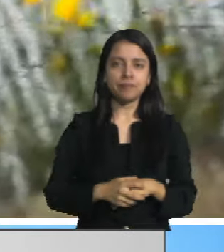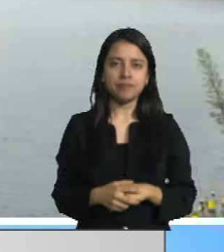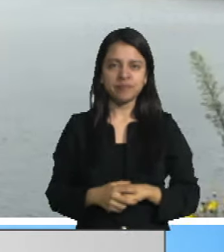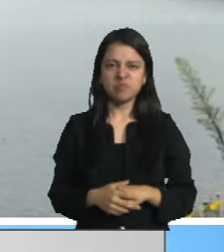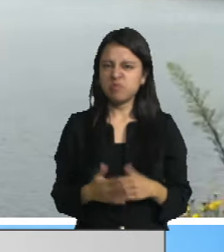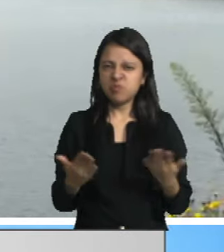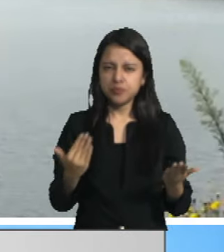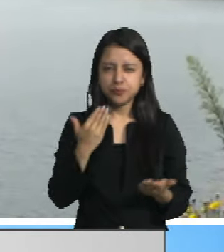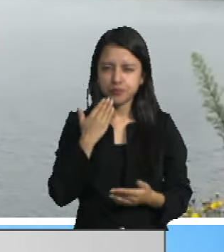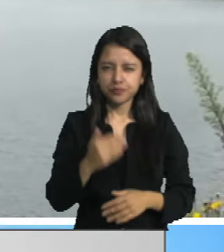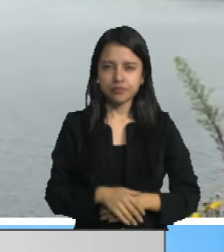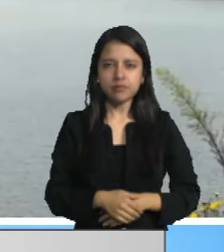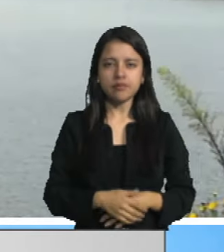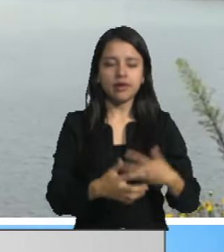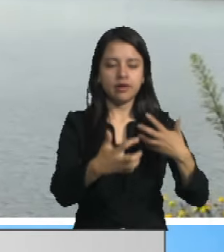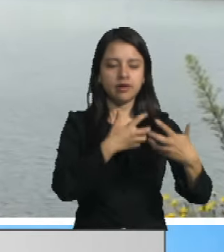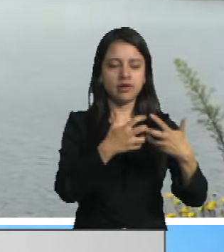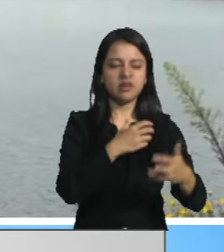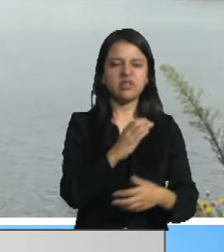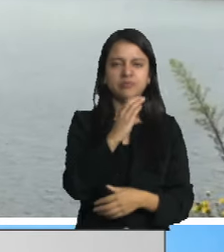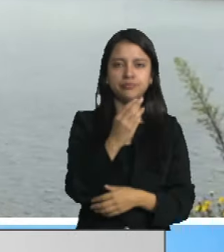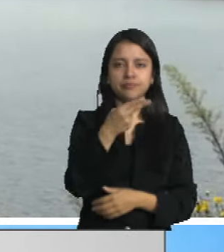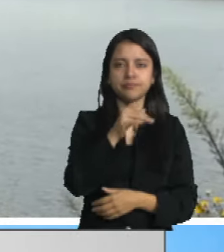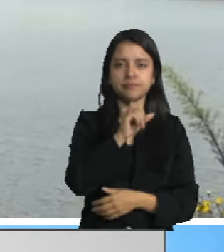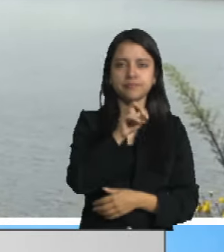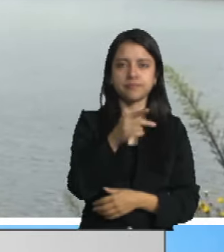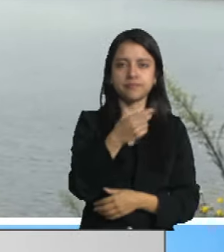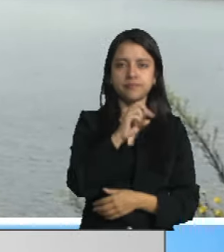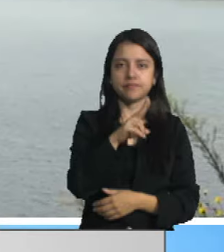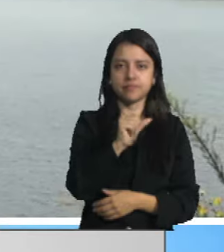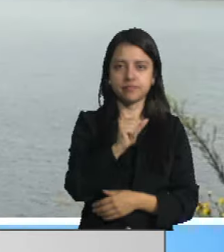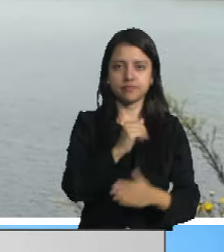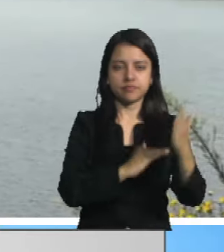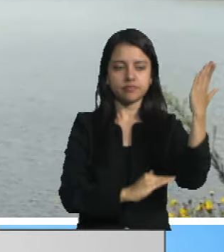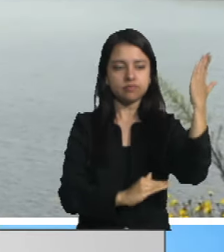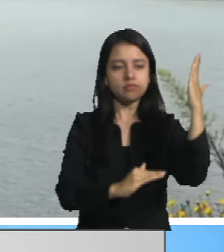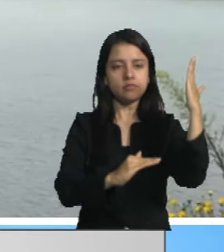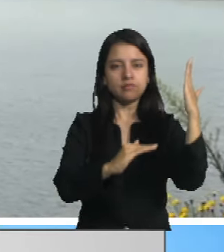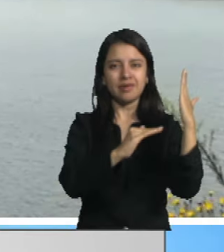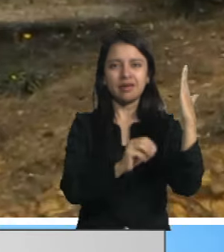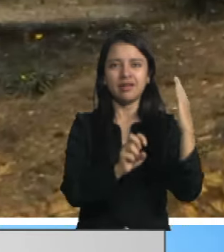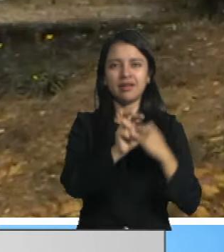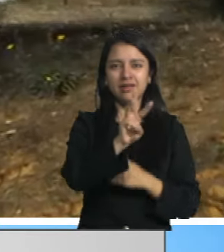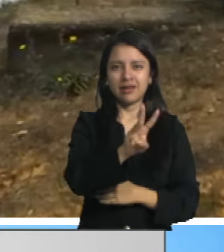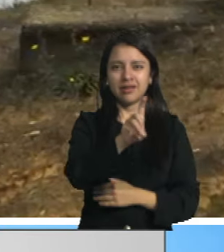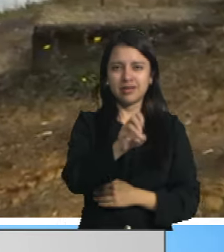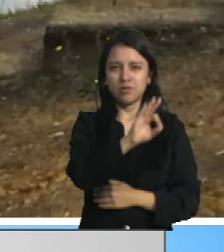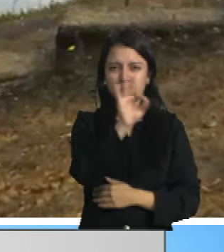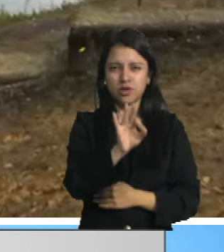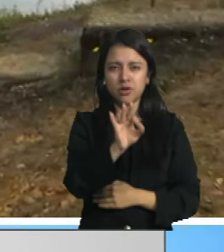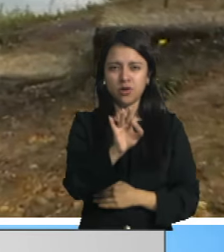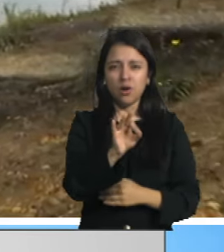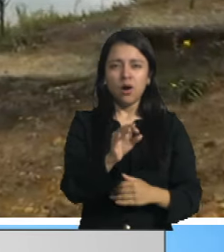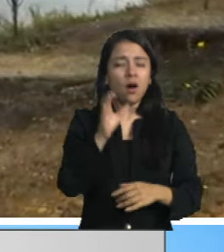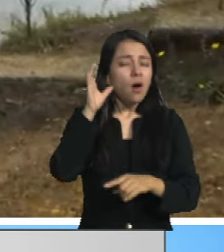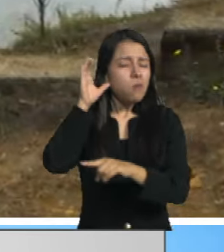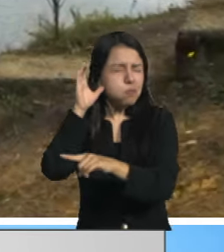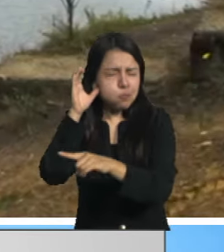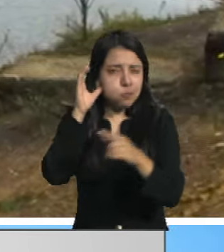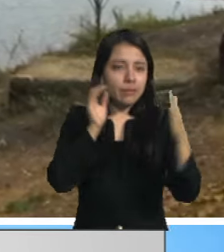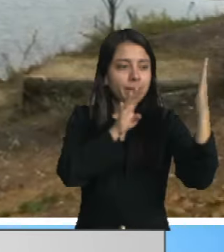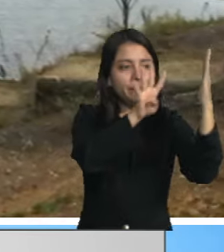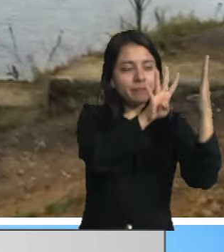sistema Chingaza llegue a un nivel de 36%. El sistema en este momento está en